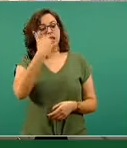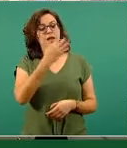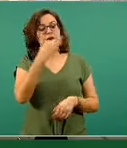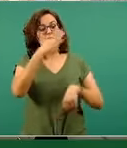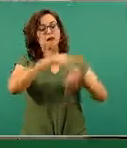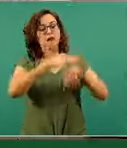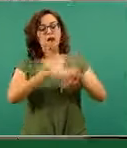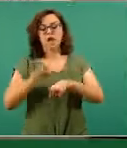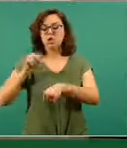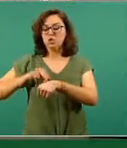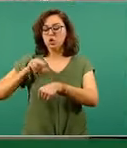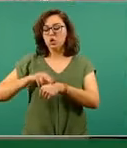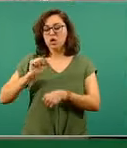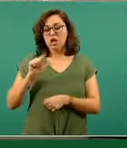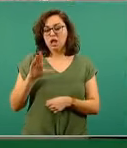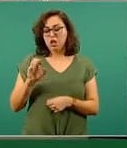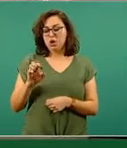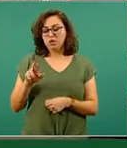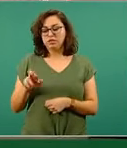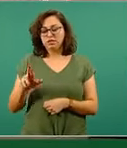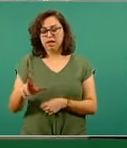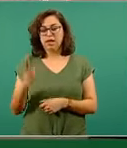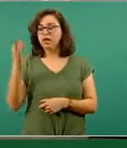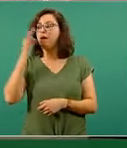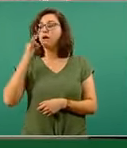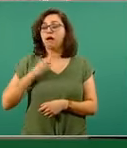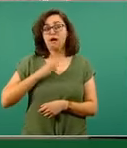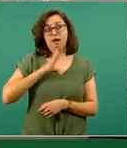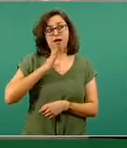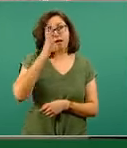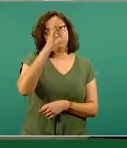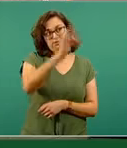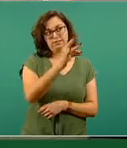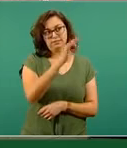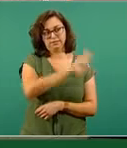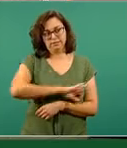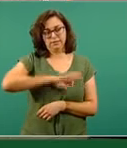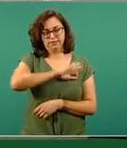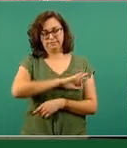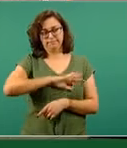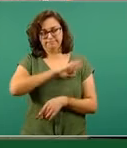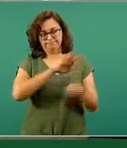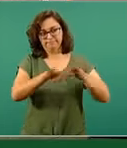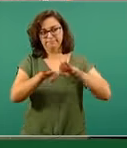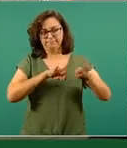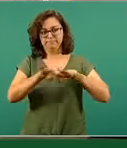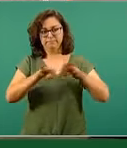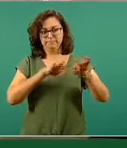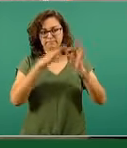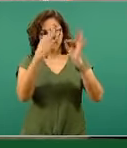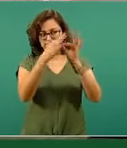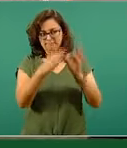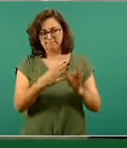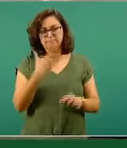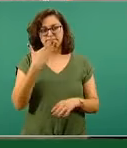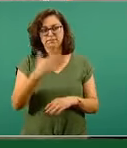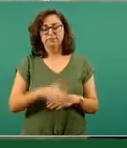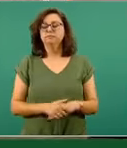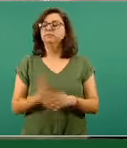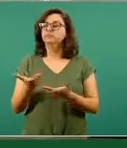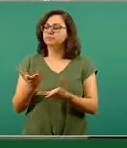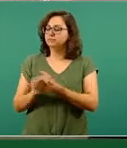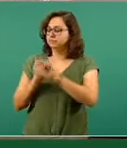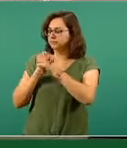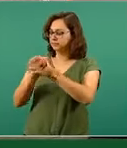doctor Alcocer, el secretario de Salud, para felicitarte también por el excelente trabajo que has hecho por la salud de Guanajuato. Saludos,